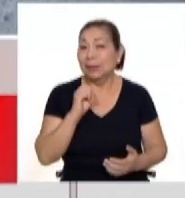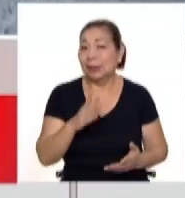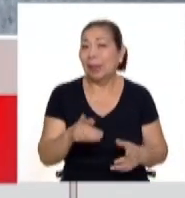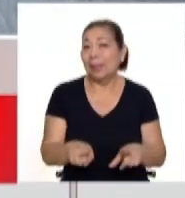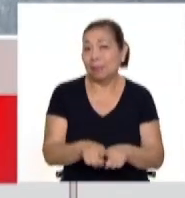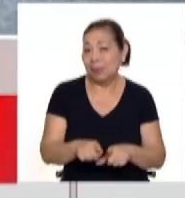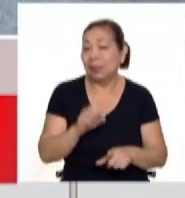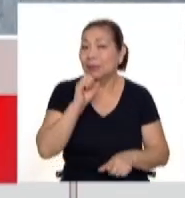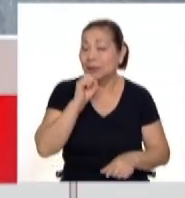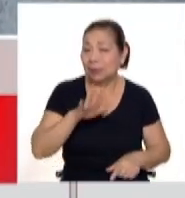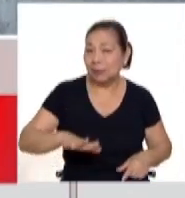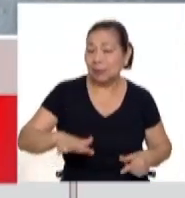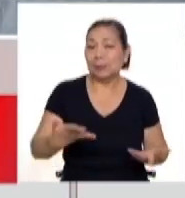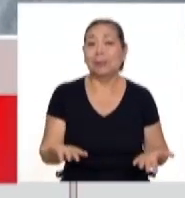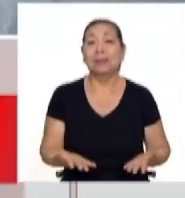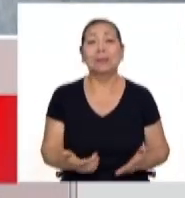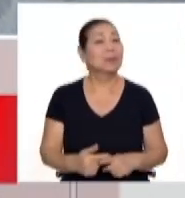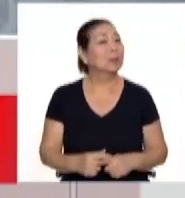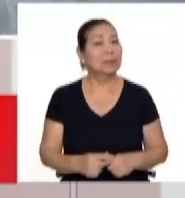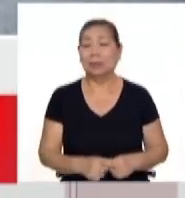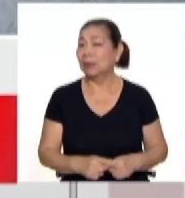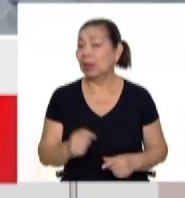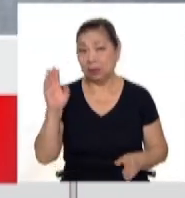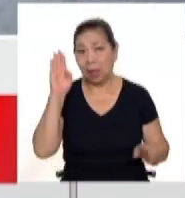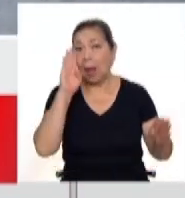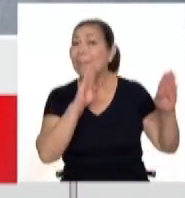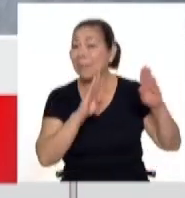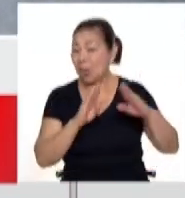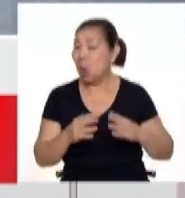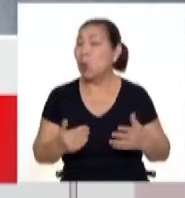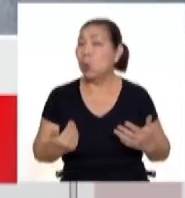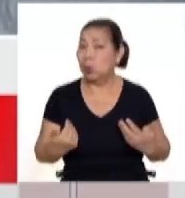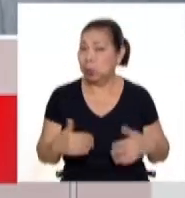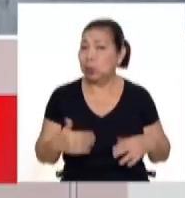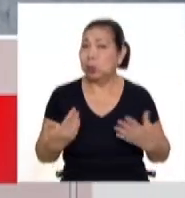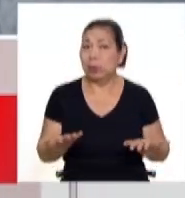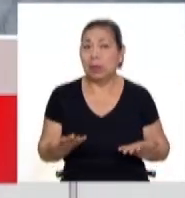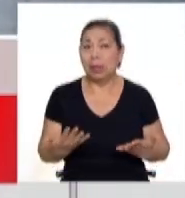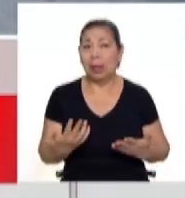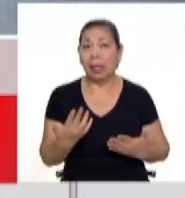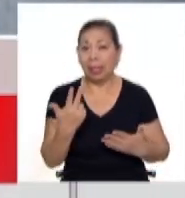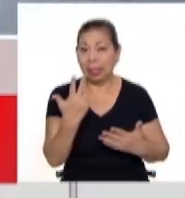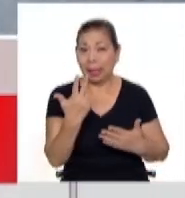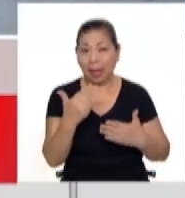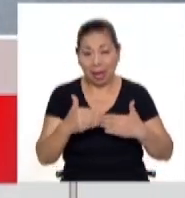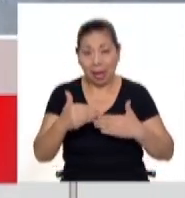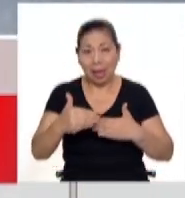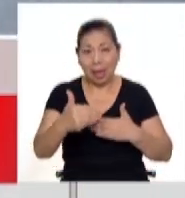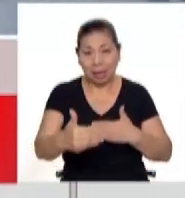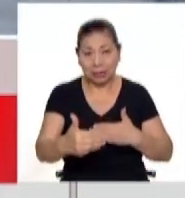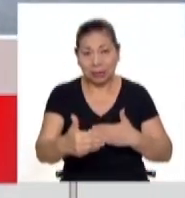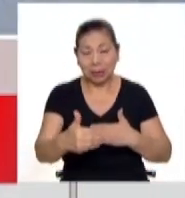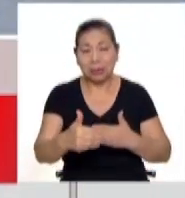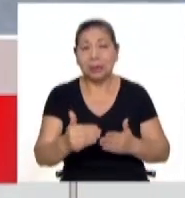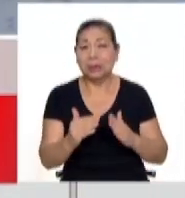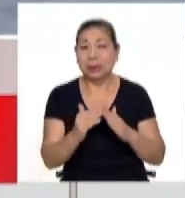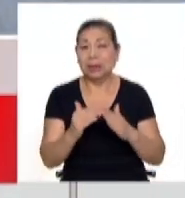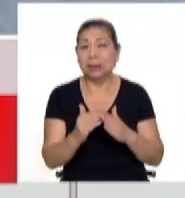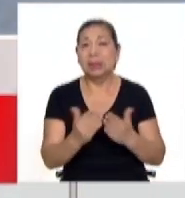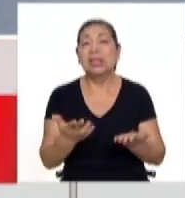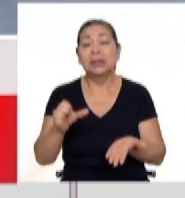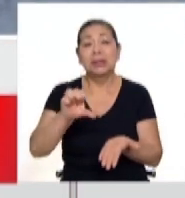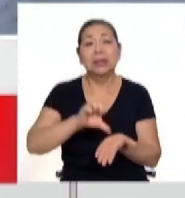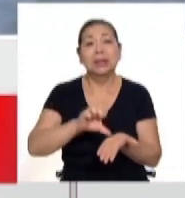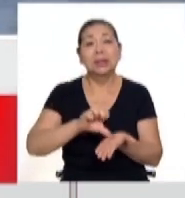resaltar también, compañeras, que la situación es bastante preocupante, ya que a solo 3 casas de este punto se encuentra una